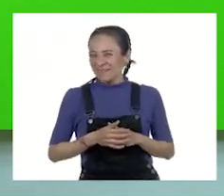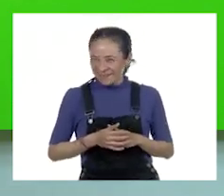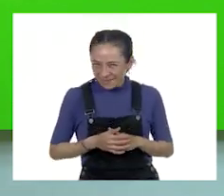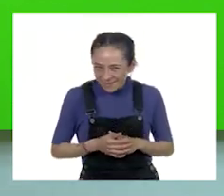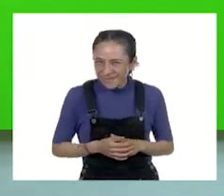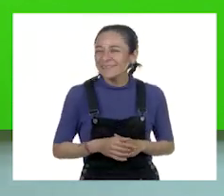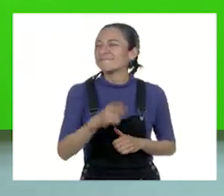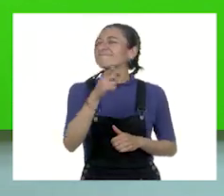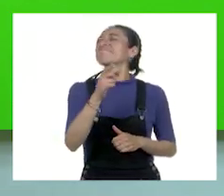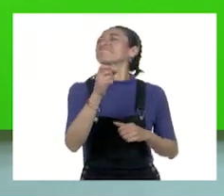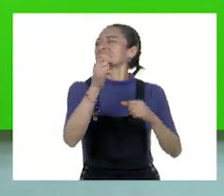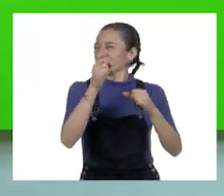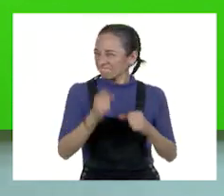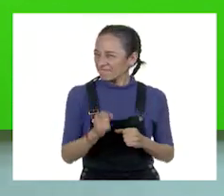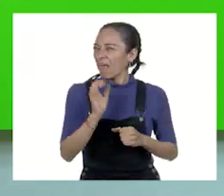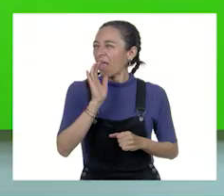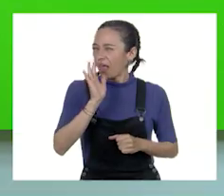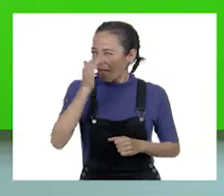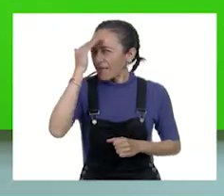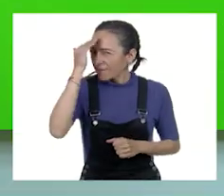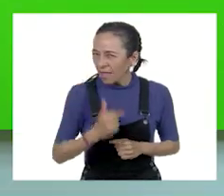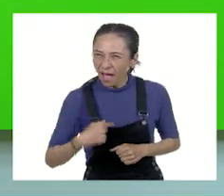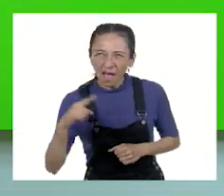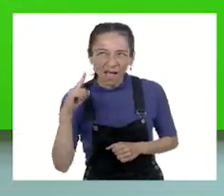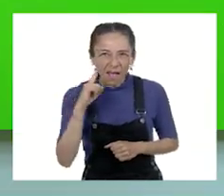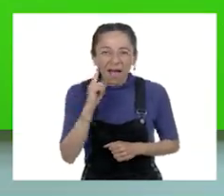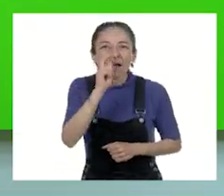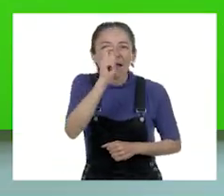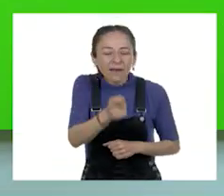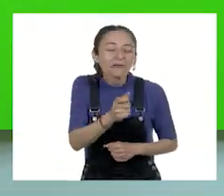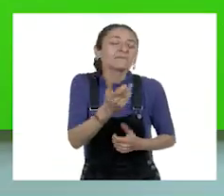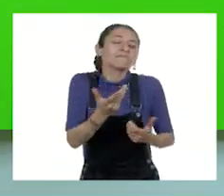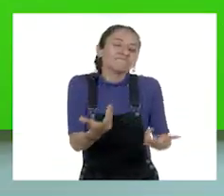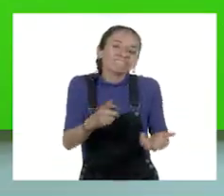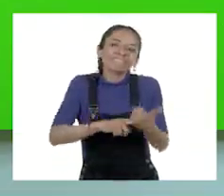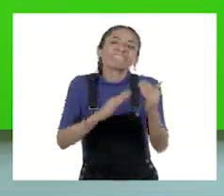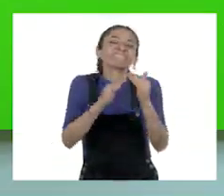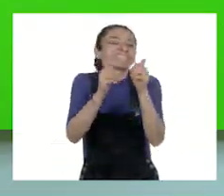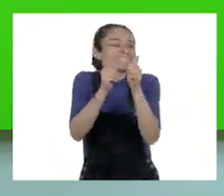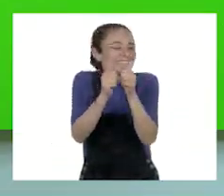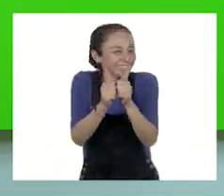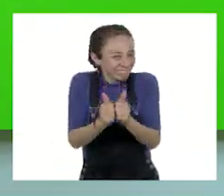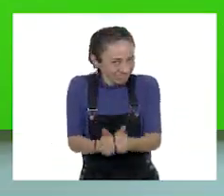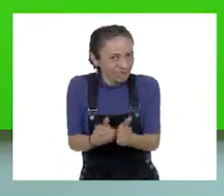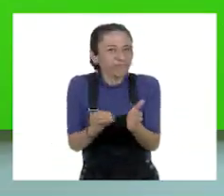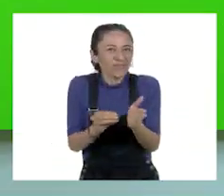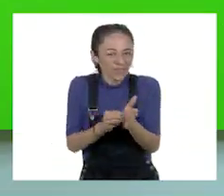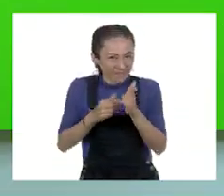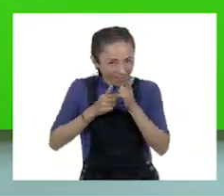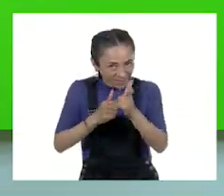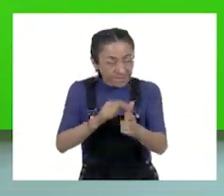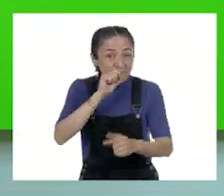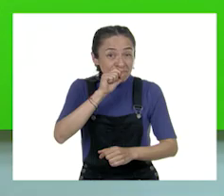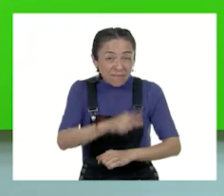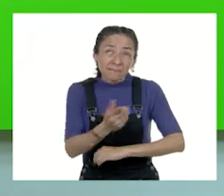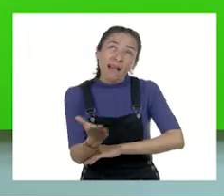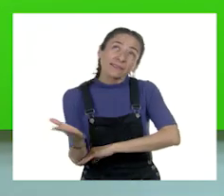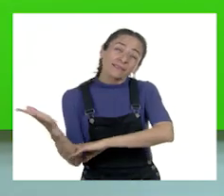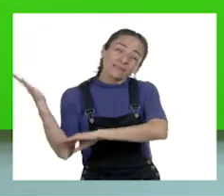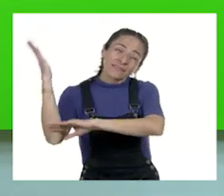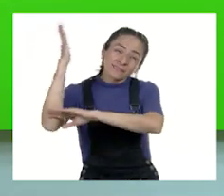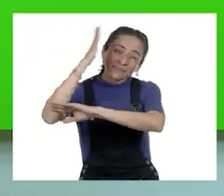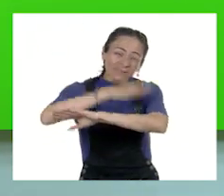Seguramente has escuchado que es importante seguir en casa y lavarnos las manos muchas veces al día